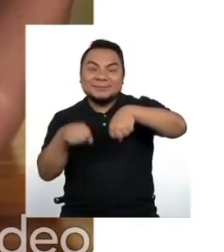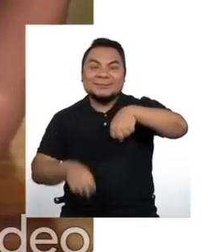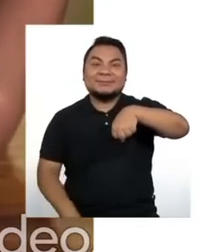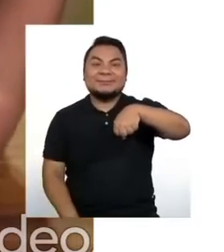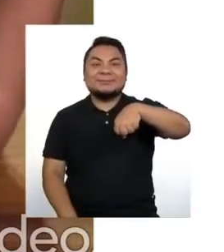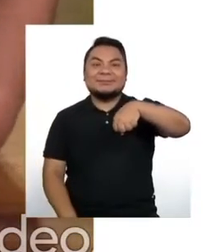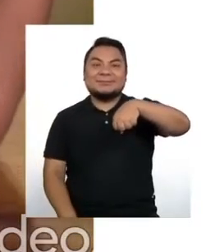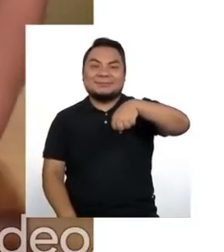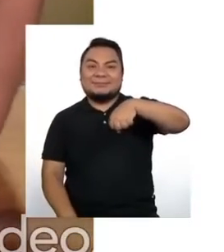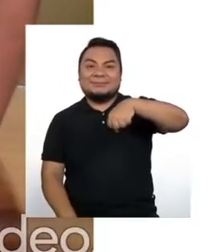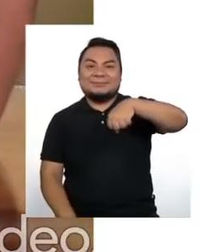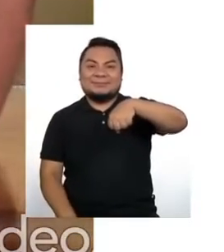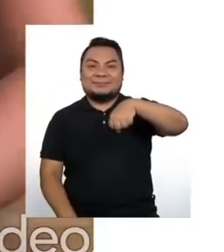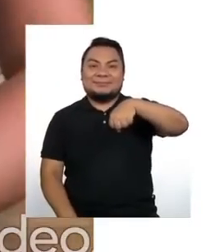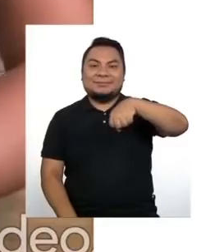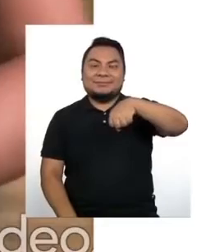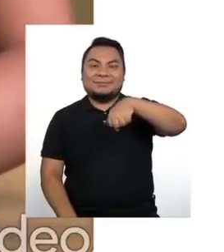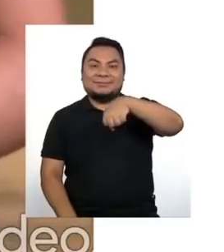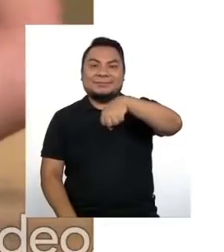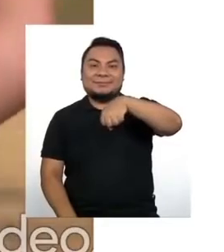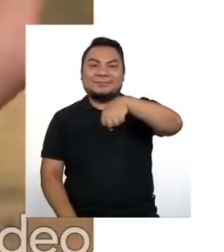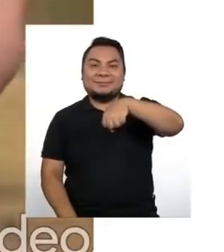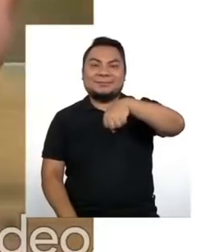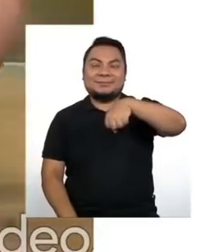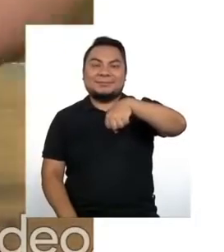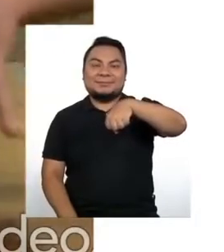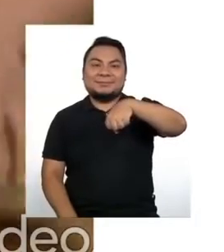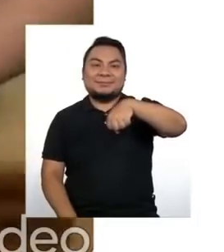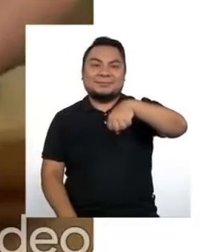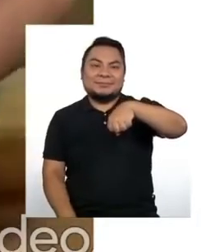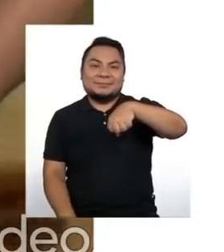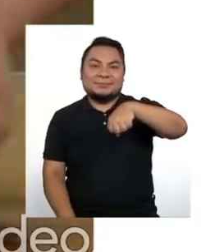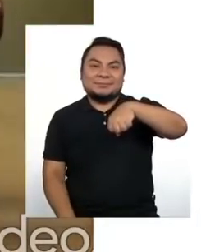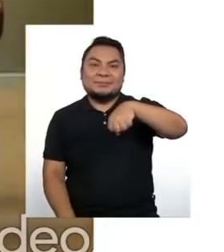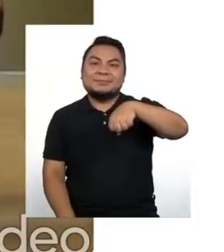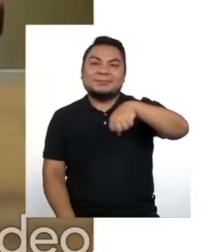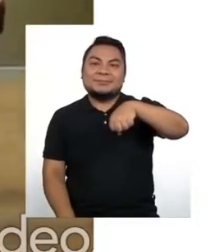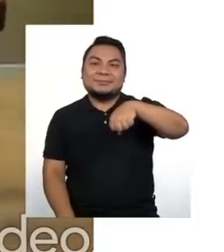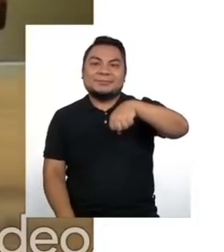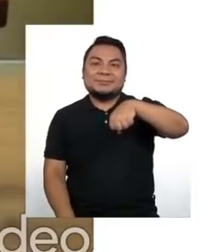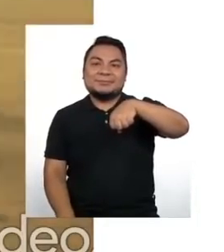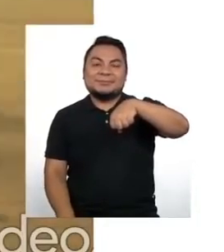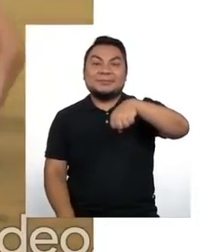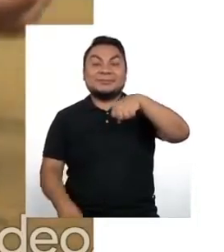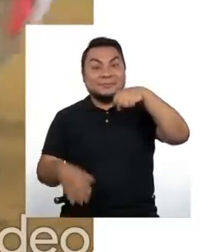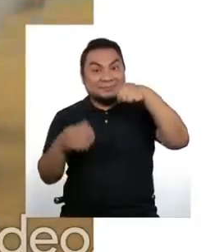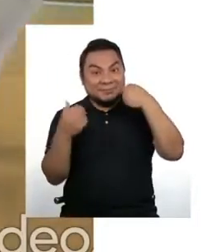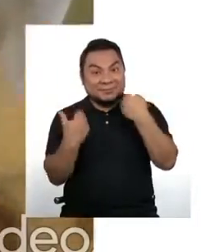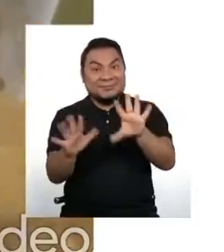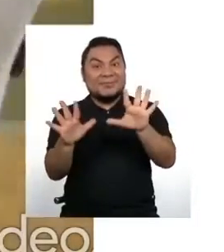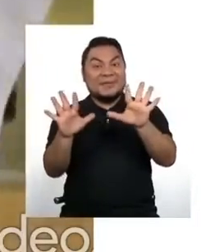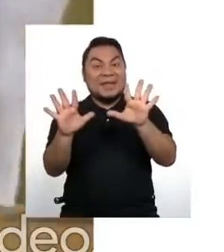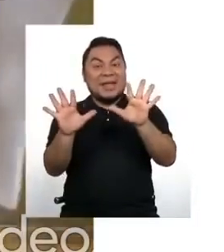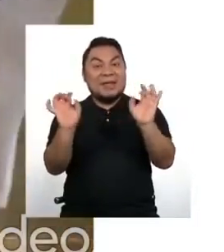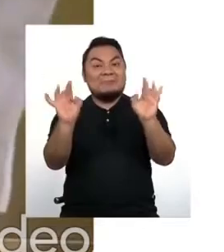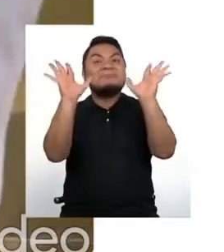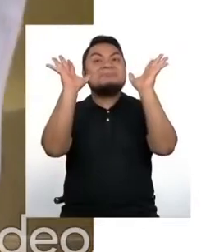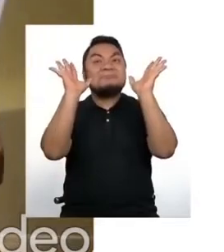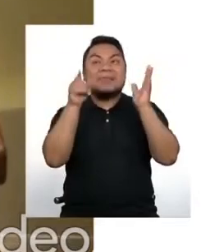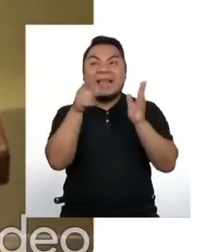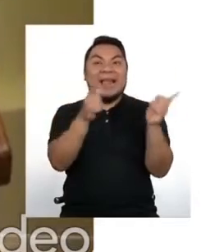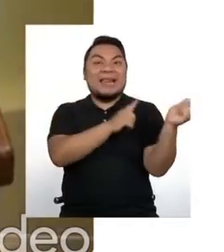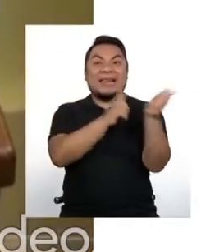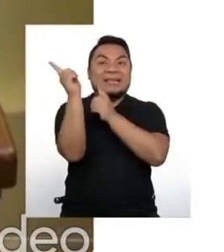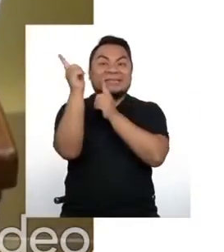tocarla o tocarlo. Y hazlo por periodos cortos, solo lo necesario. Si se incomoda con la